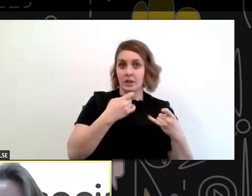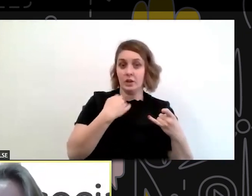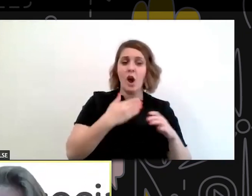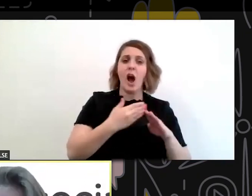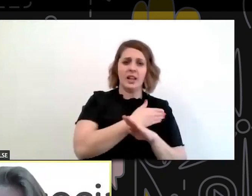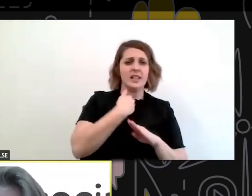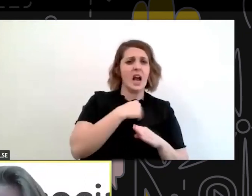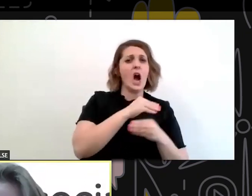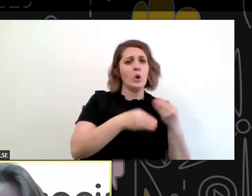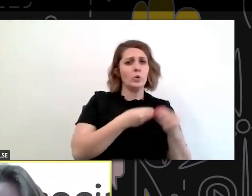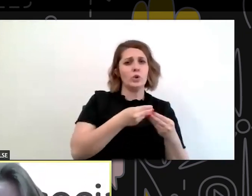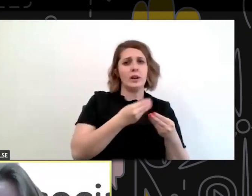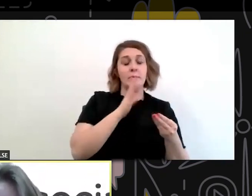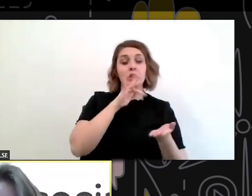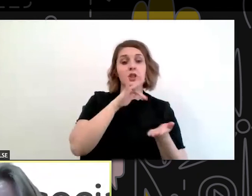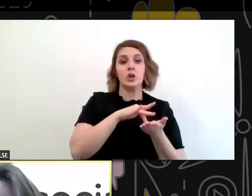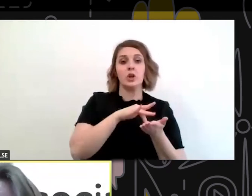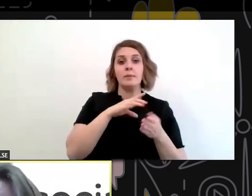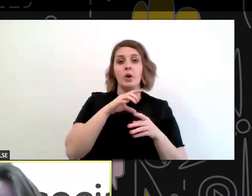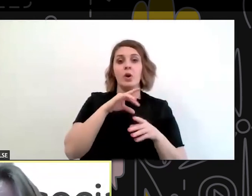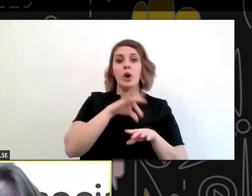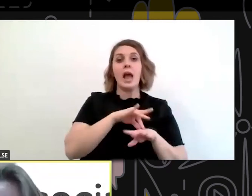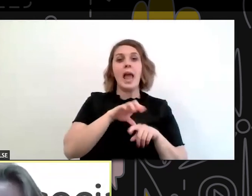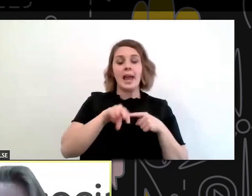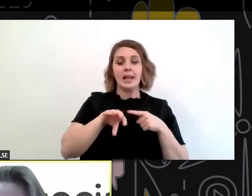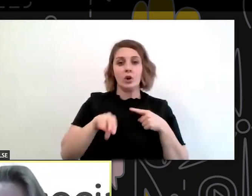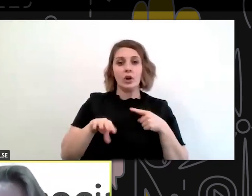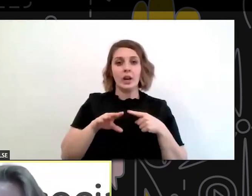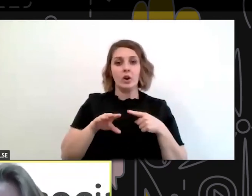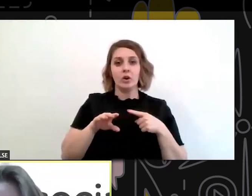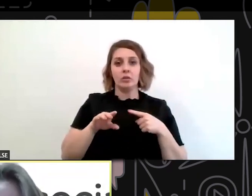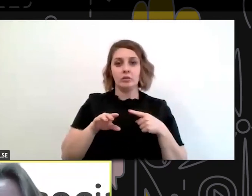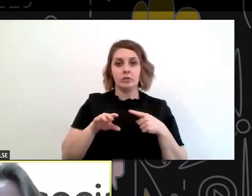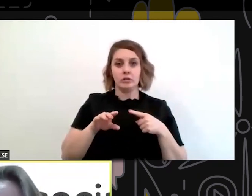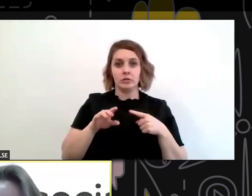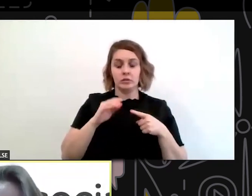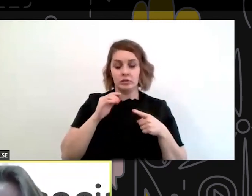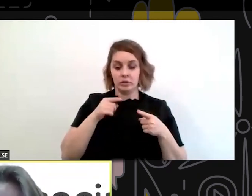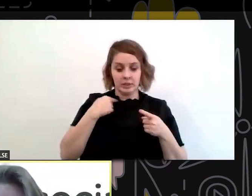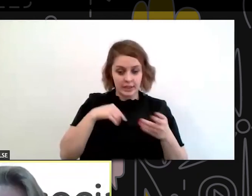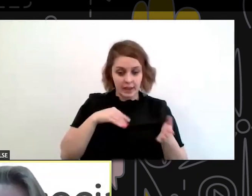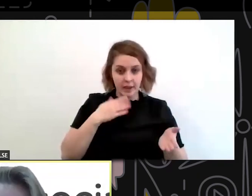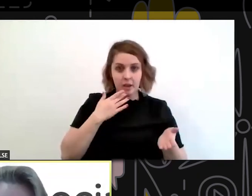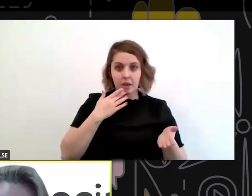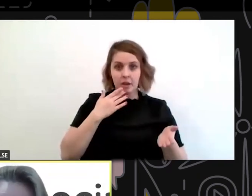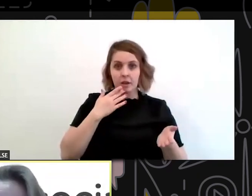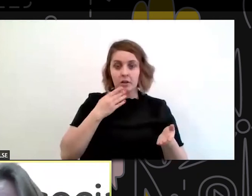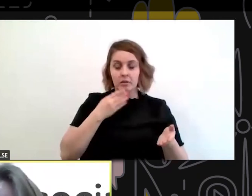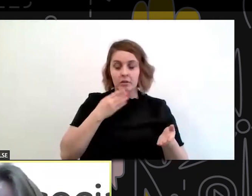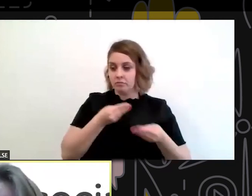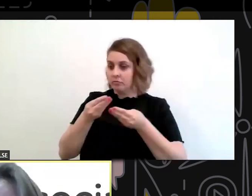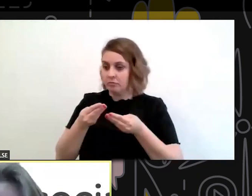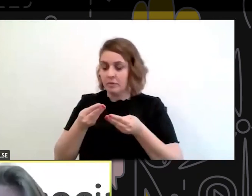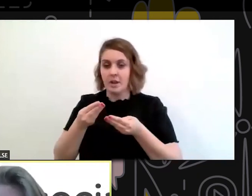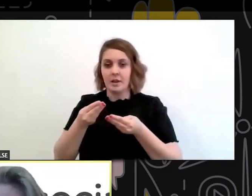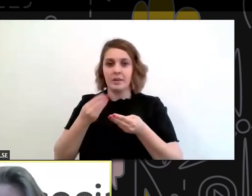utilizaba, y cuando llegué a mi endocrino con él, directamente me derivó otro médico porque, vamos, debió de pensar que era un arma que cargaba al diablo o